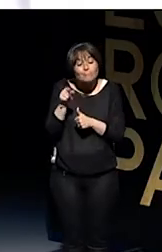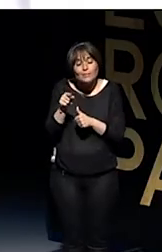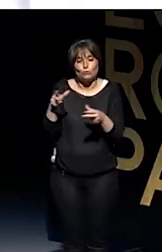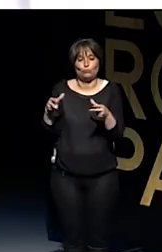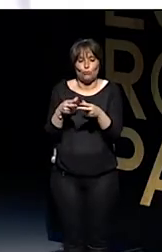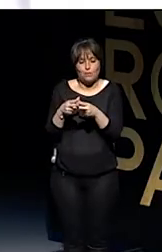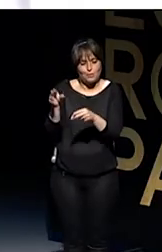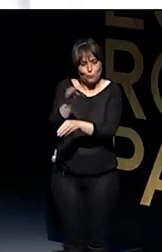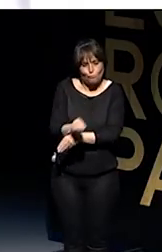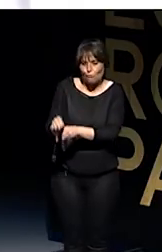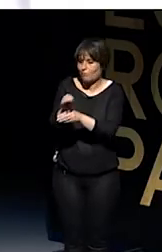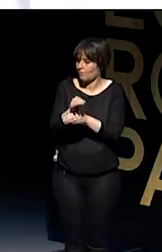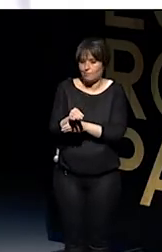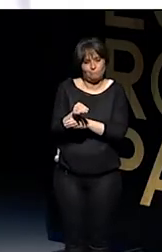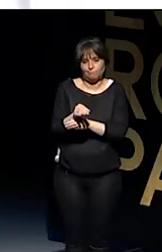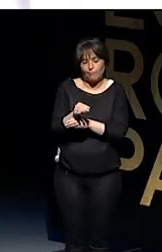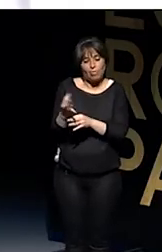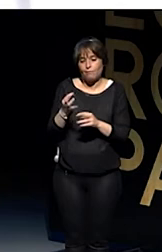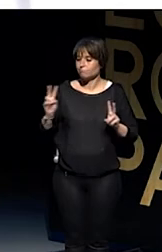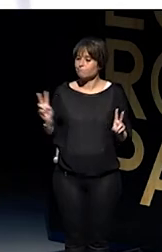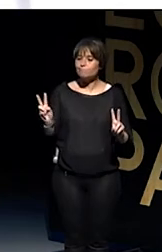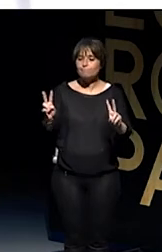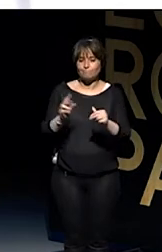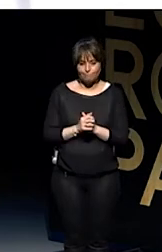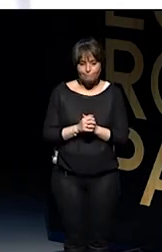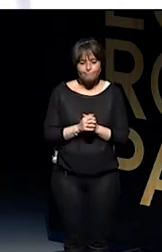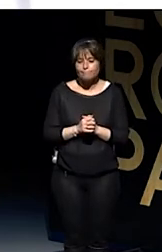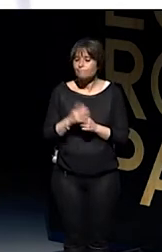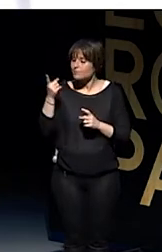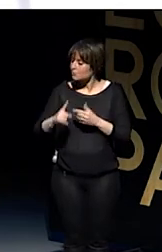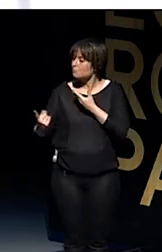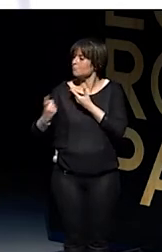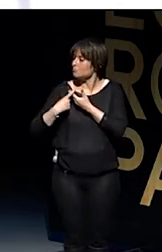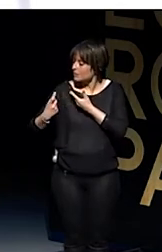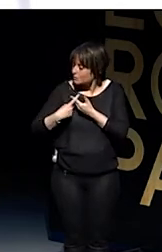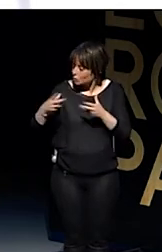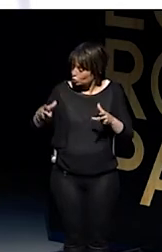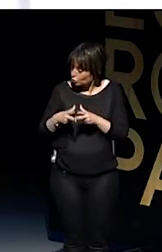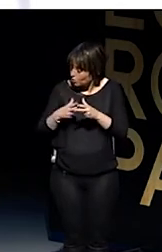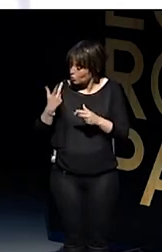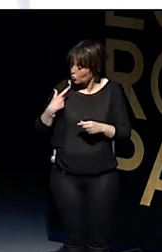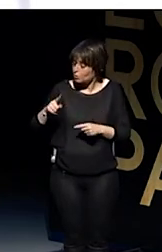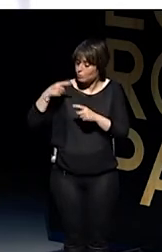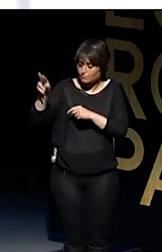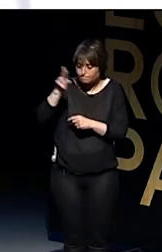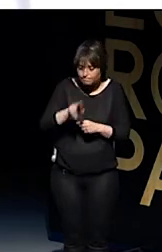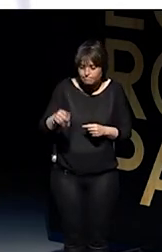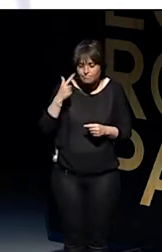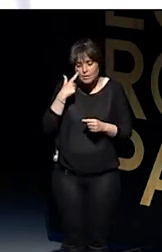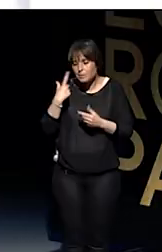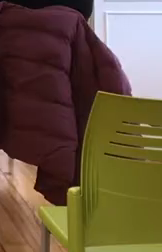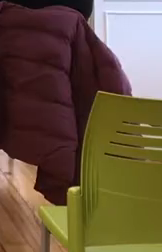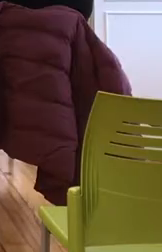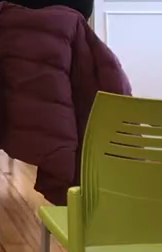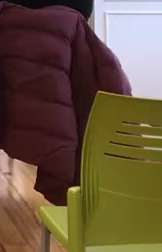cuidarla y la ciudadanía tiene que ser activa. Y tiene que ser participativa, y es en lo que voy a recalar después, pero tiene que ser